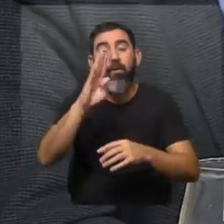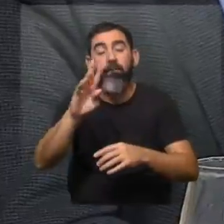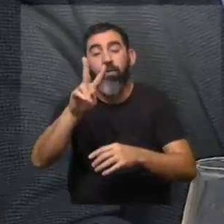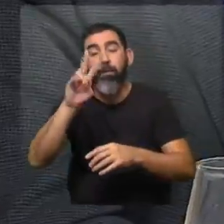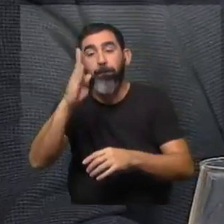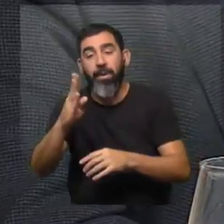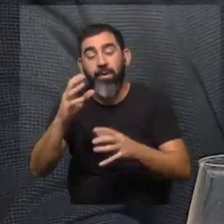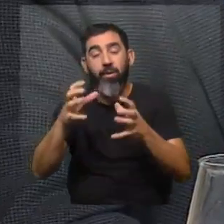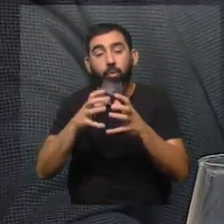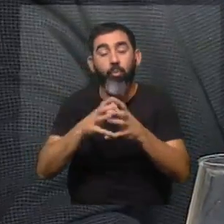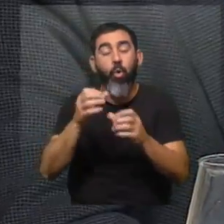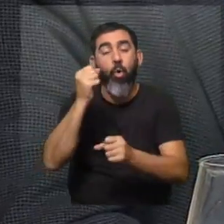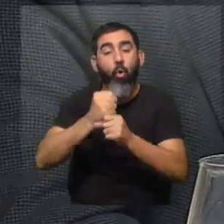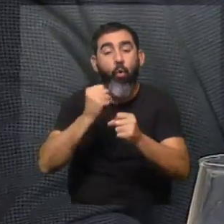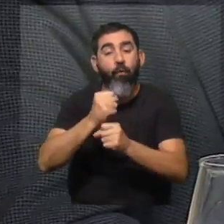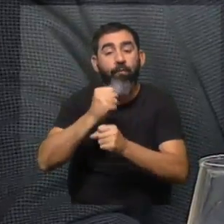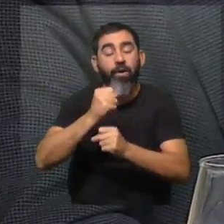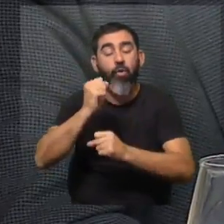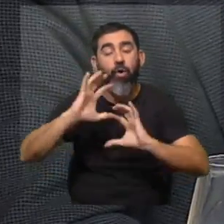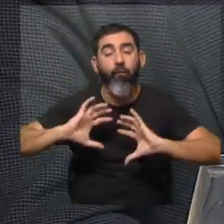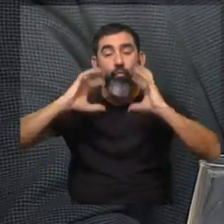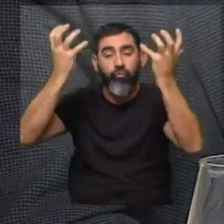y del partido obrero revolucionario